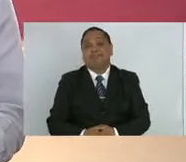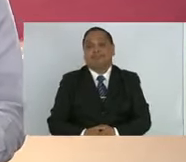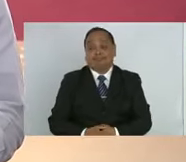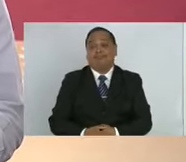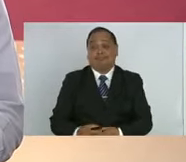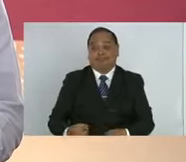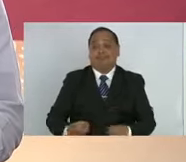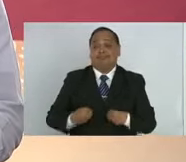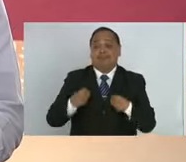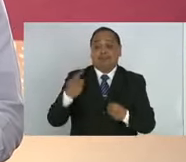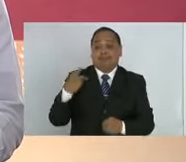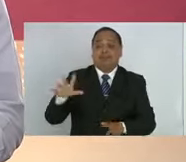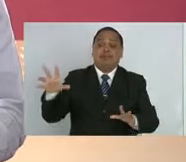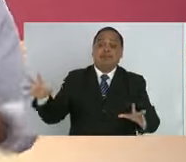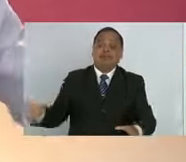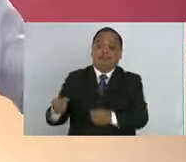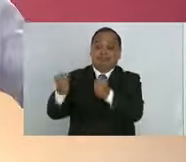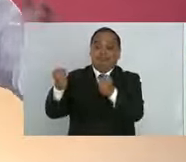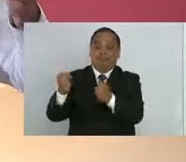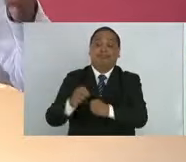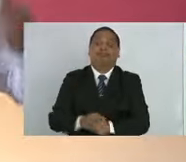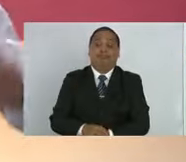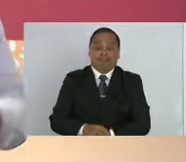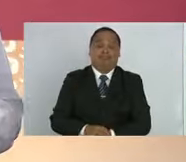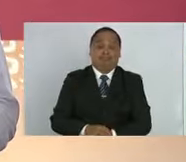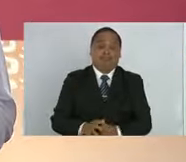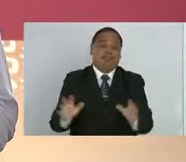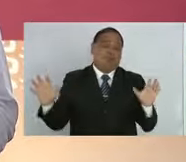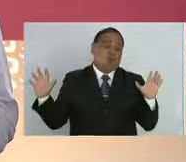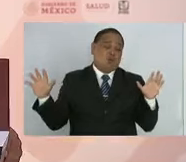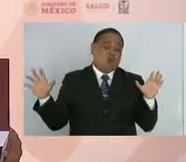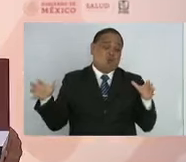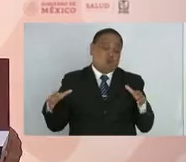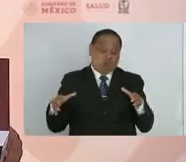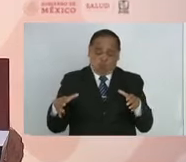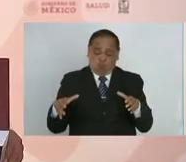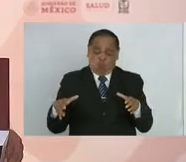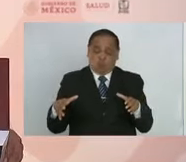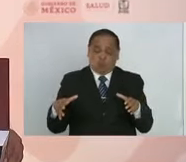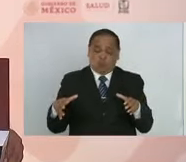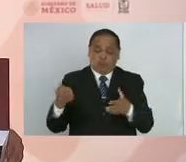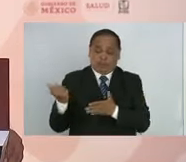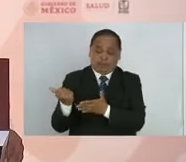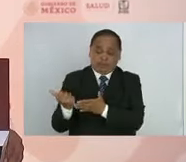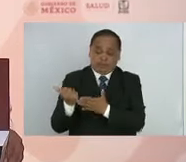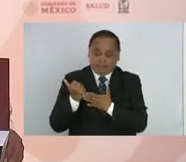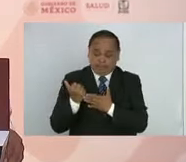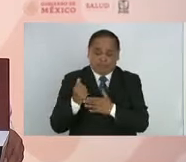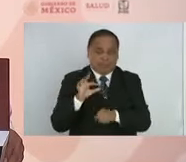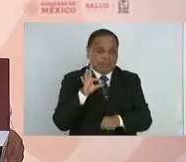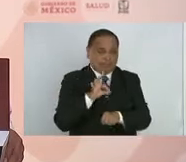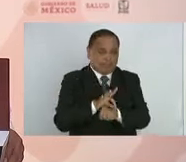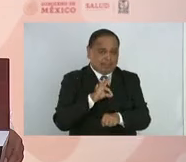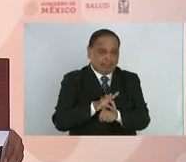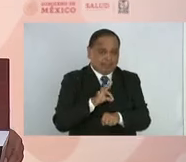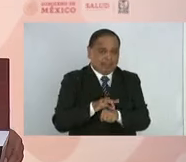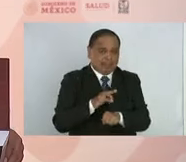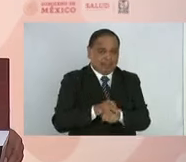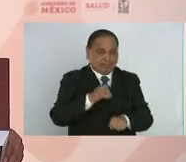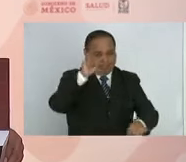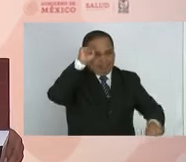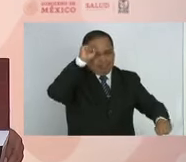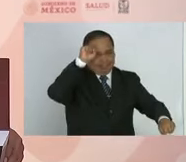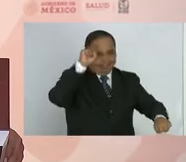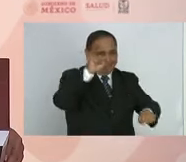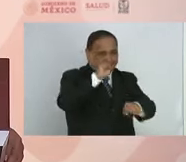salvar vidas. Todos juntos. Nos ayudaron mucho los médicos de la